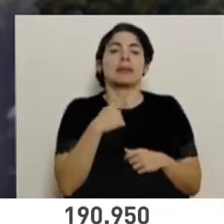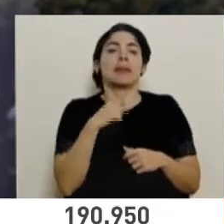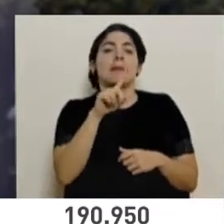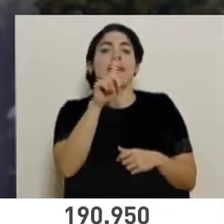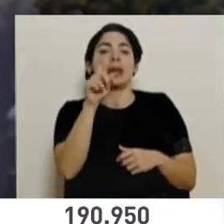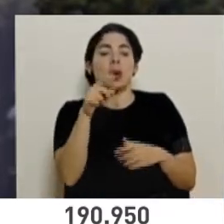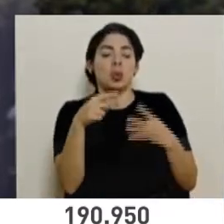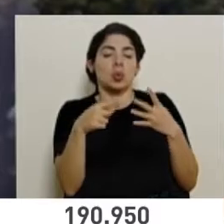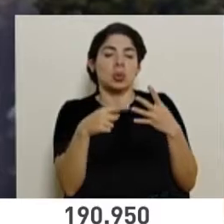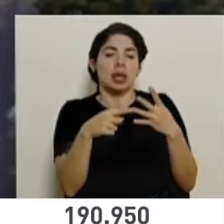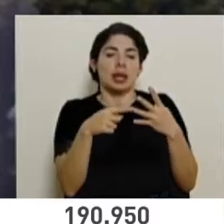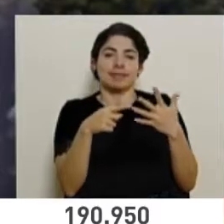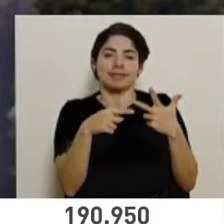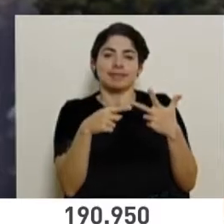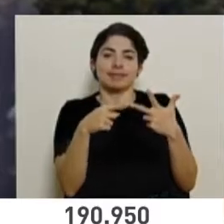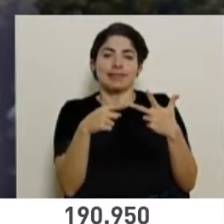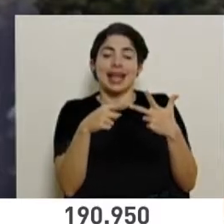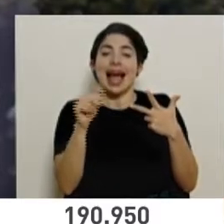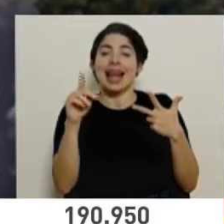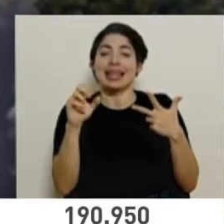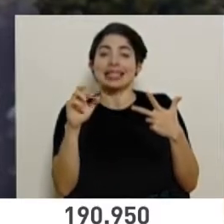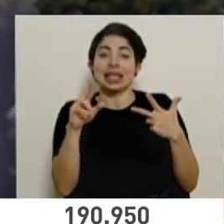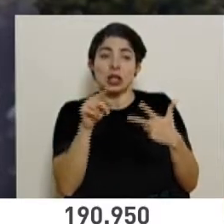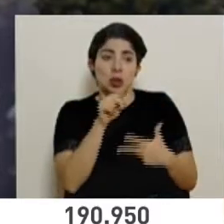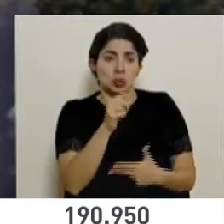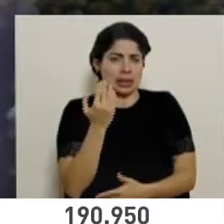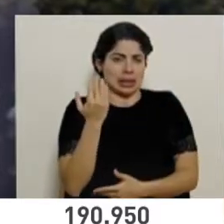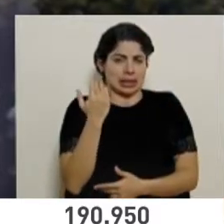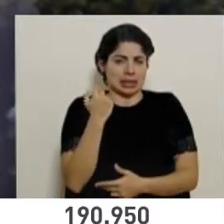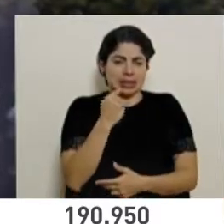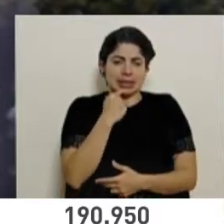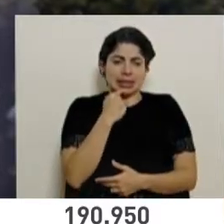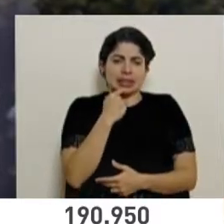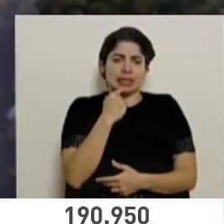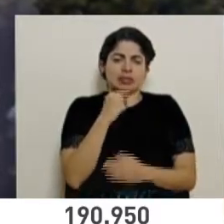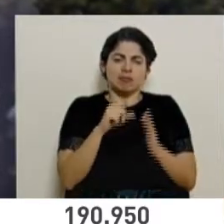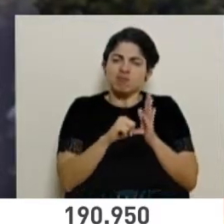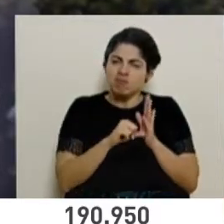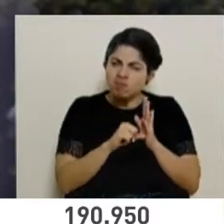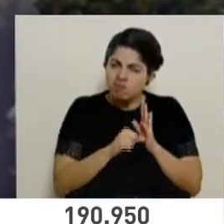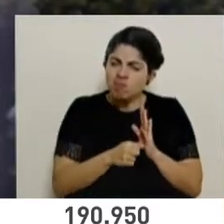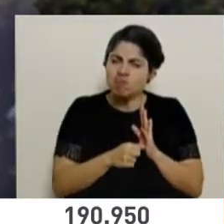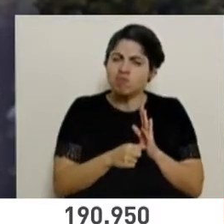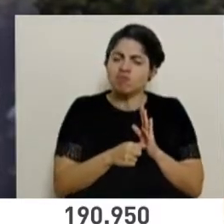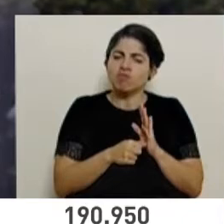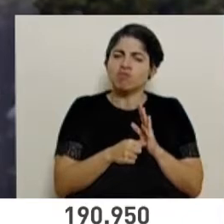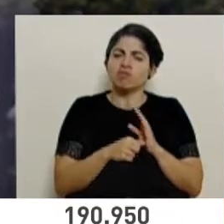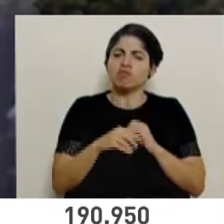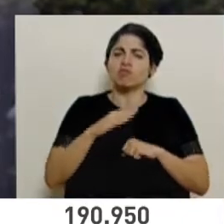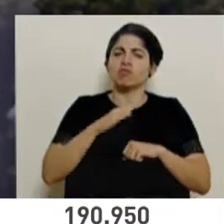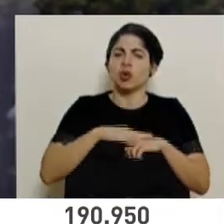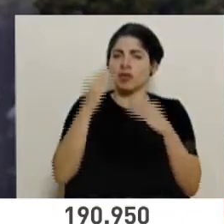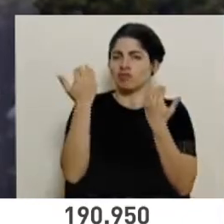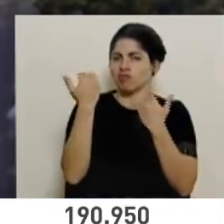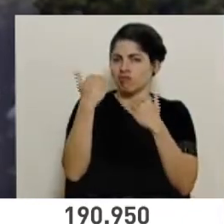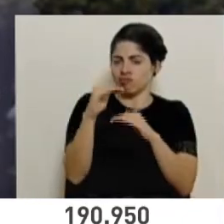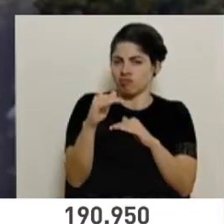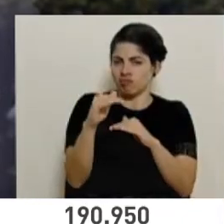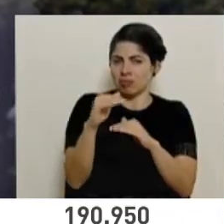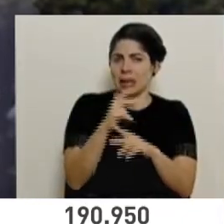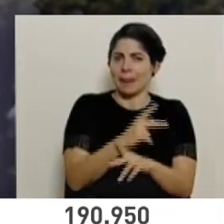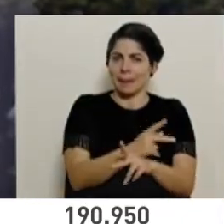don Alexander. Usted acaba de enfatizar mucho en el hecho de las restricciones y de